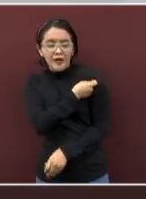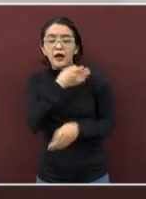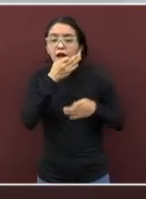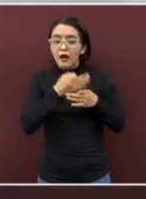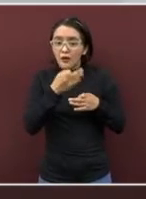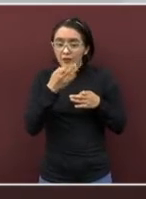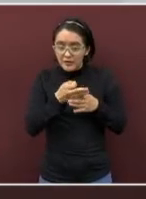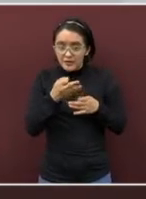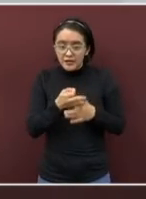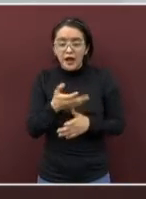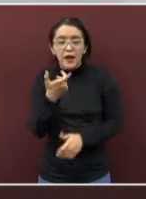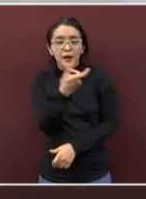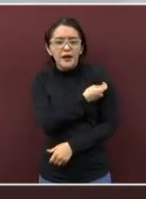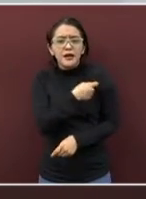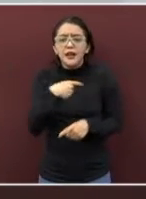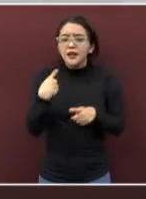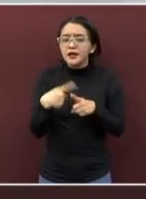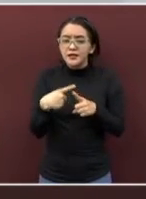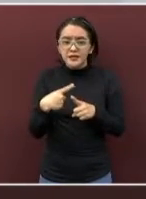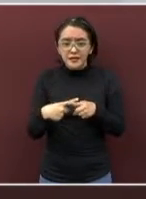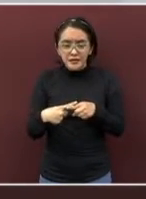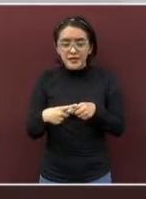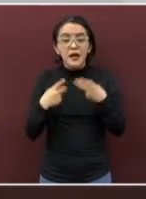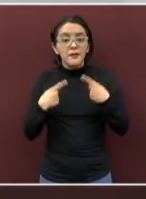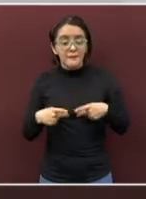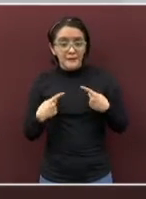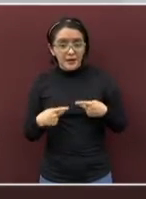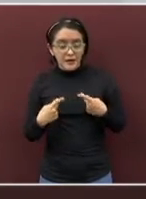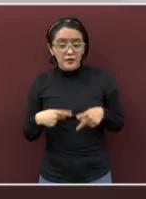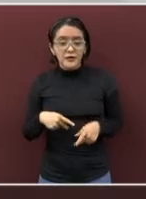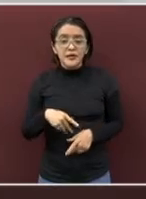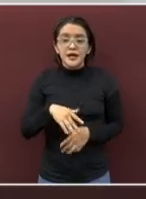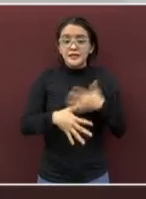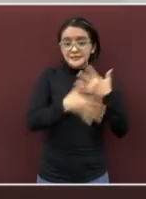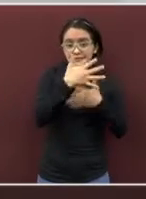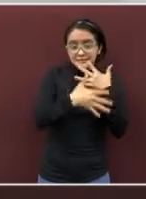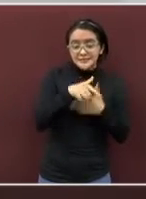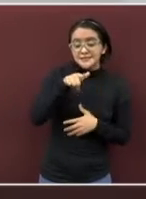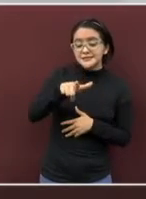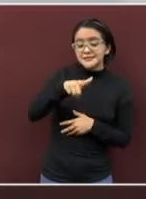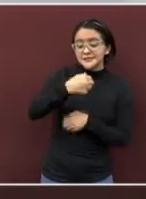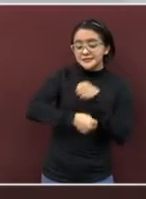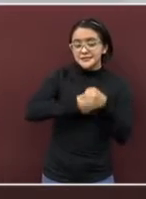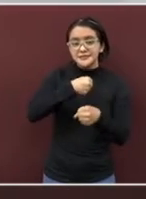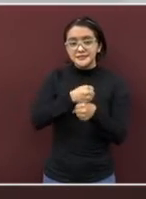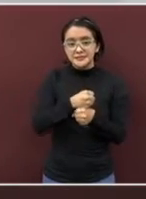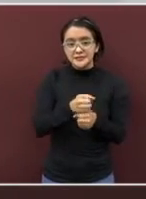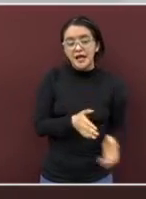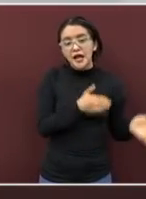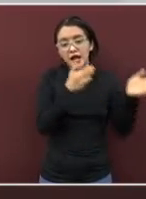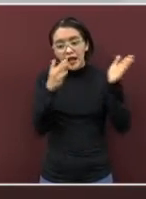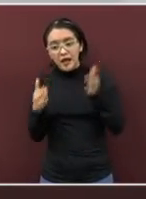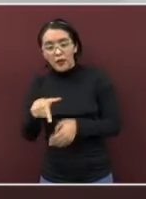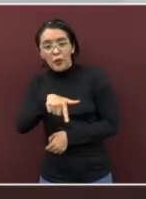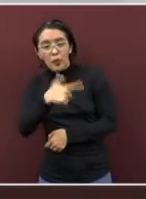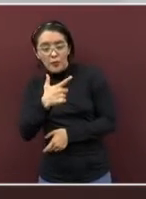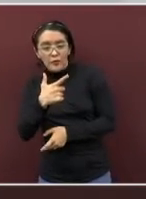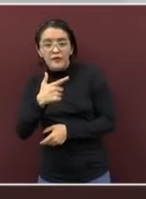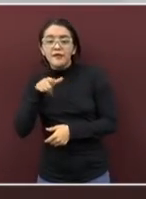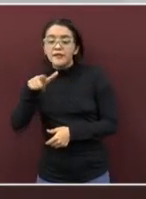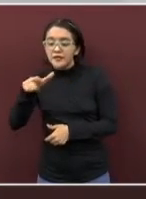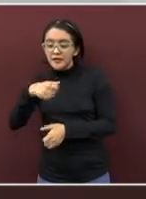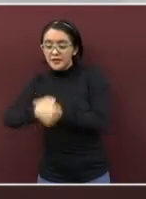se aplica la vacuna a personas de 15 a 17 años y de 12 a 17 años